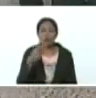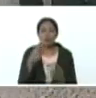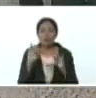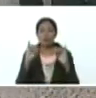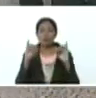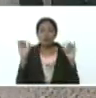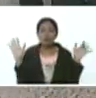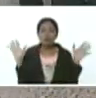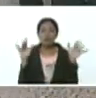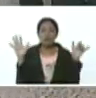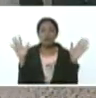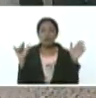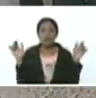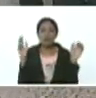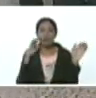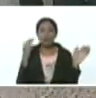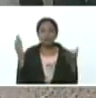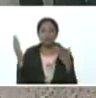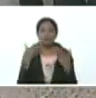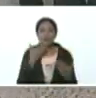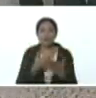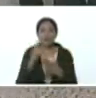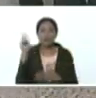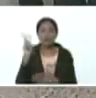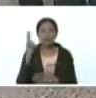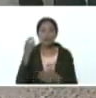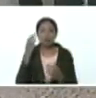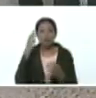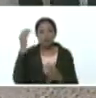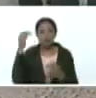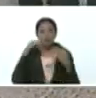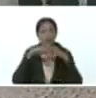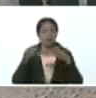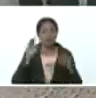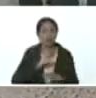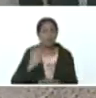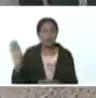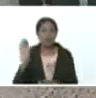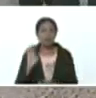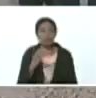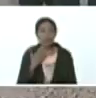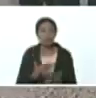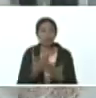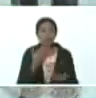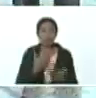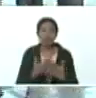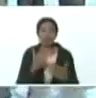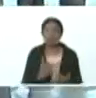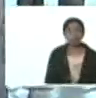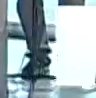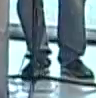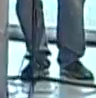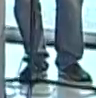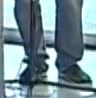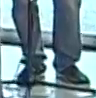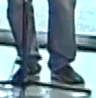celestial. Sandra Mora, gracias Venezuela. Que Dios bendiga a nuestra patria. Gracias. Gracias.